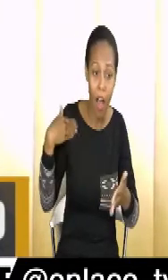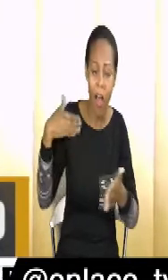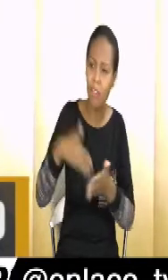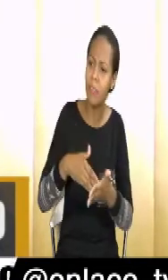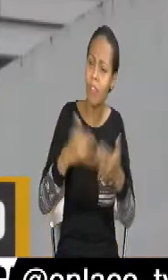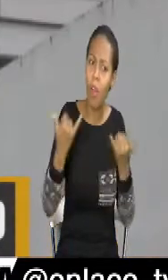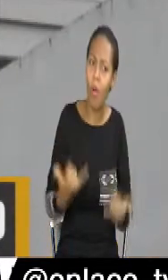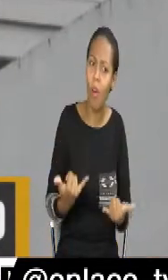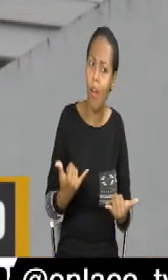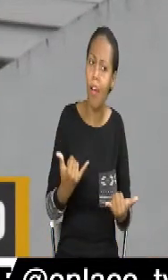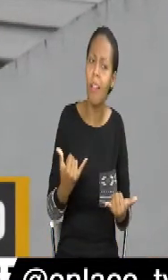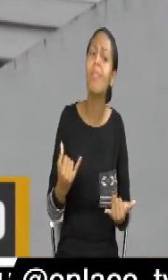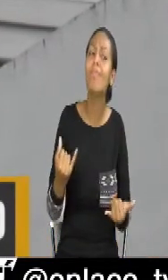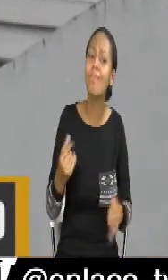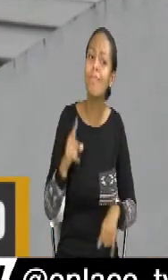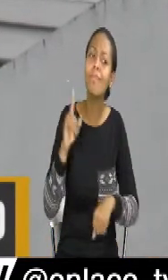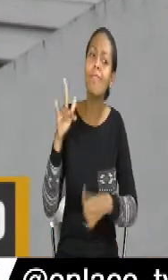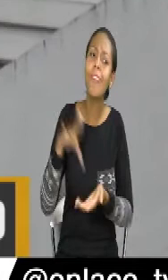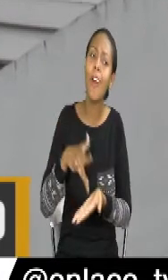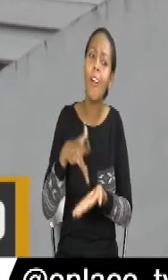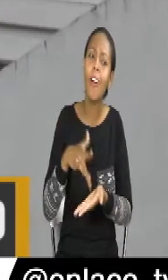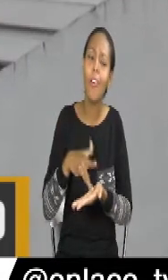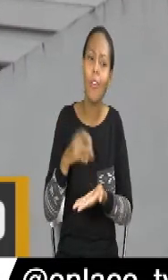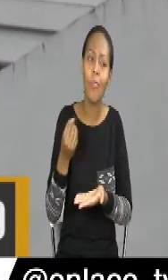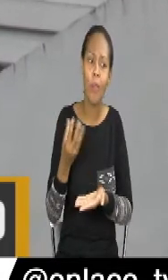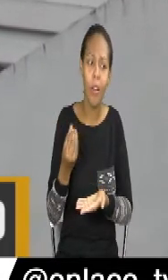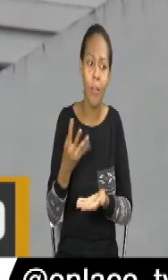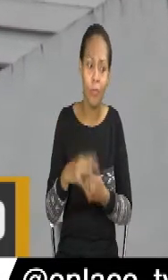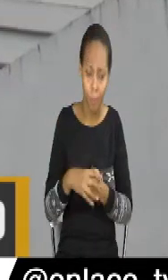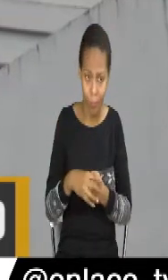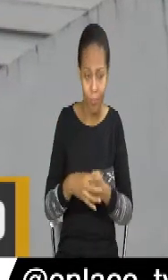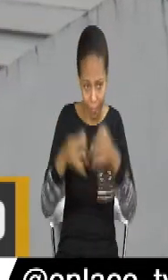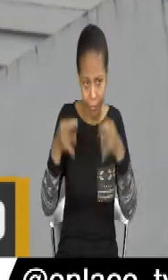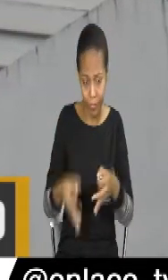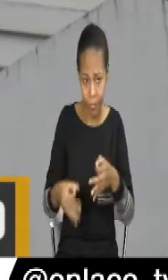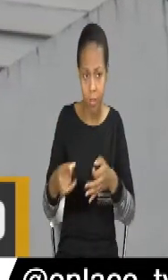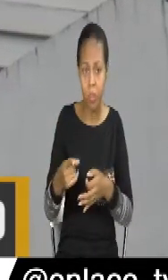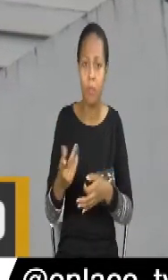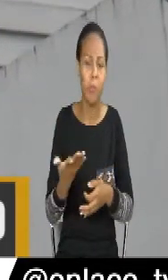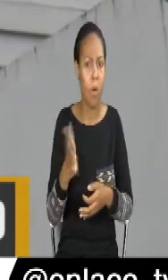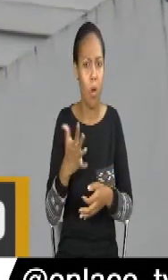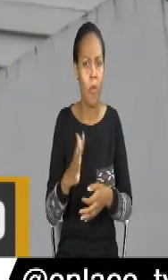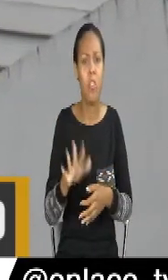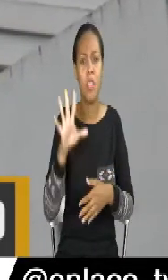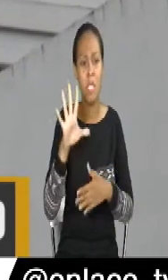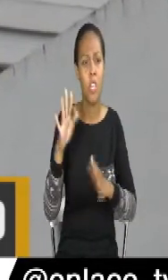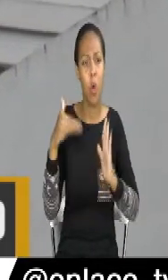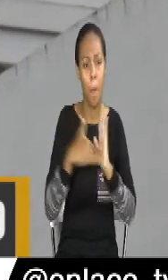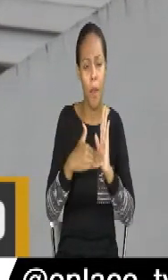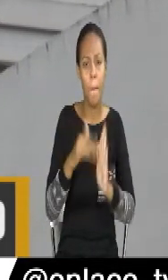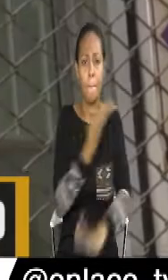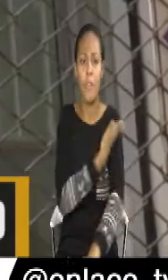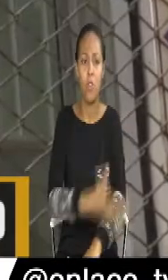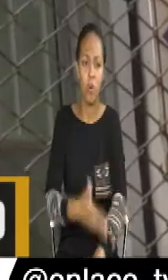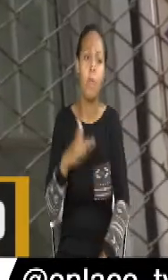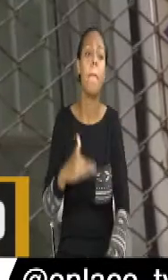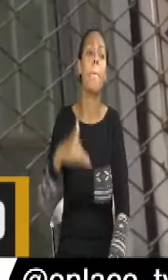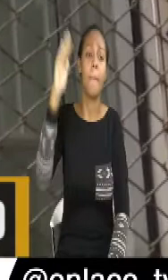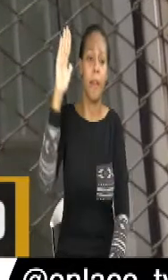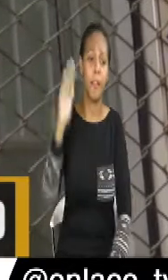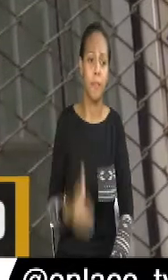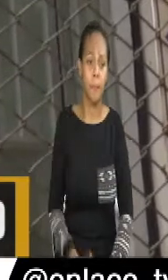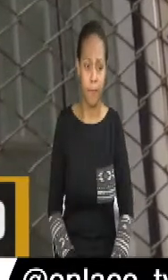El total de la deuda en este momento de cartera con Endisalud asciende a los 5.000 millones de pesos, una situación que se me